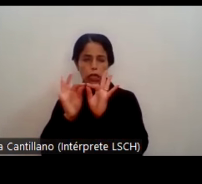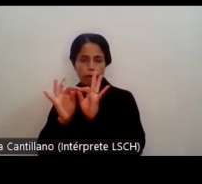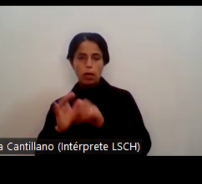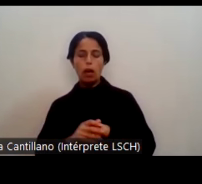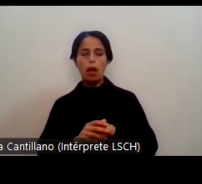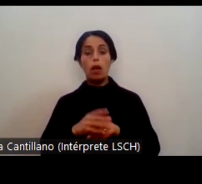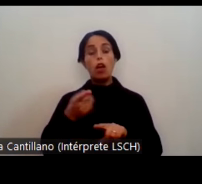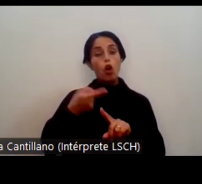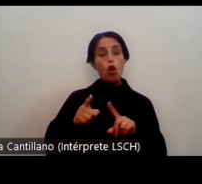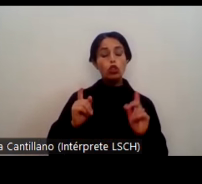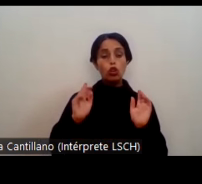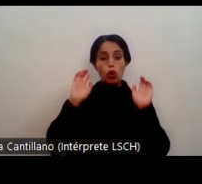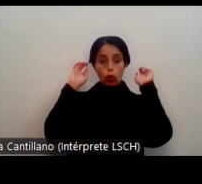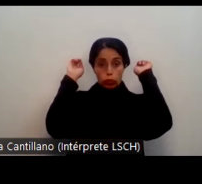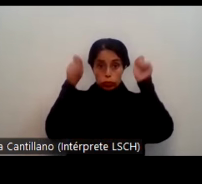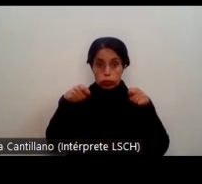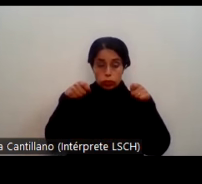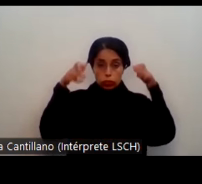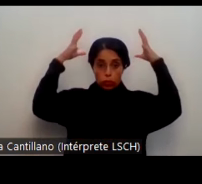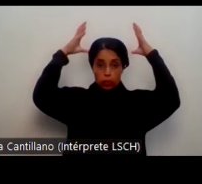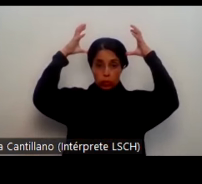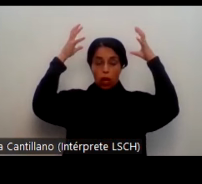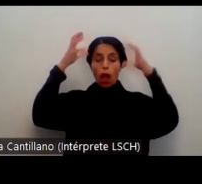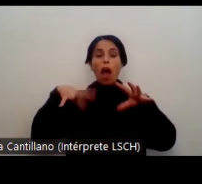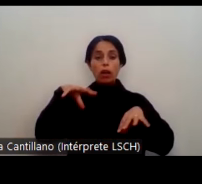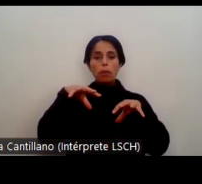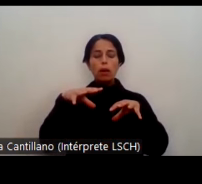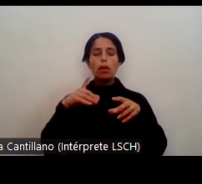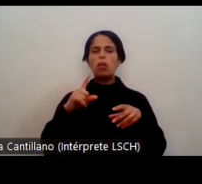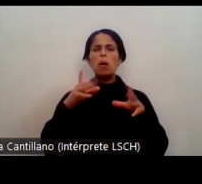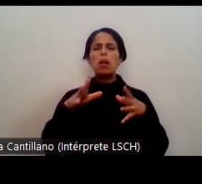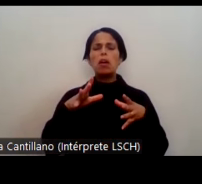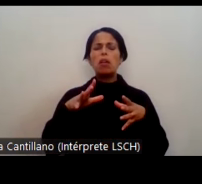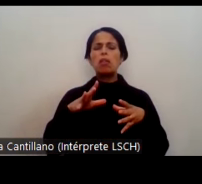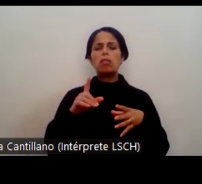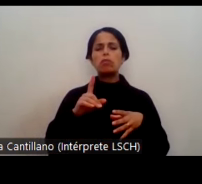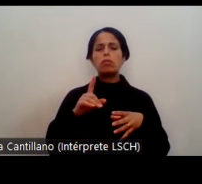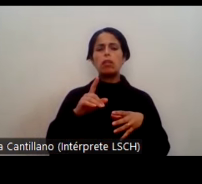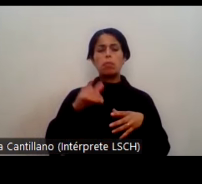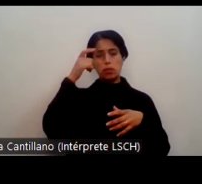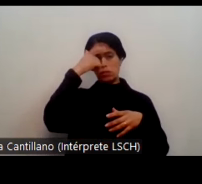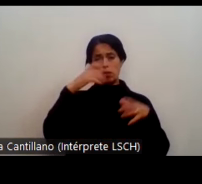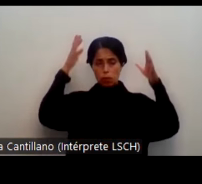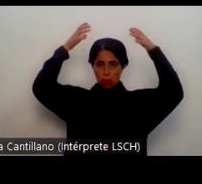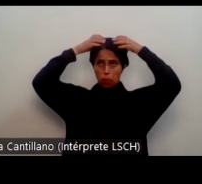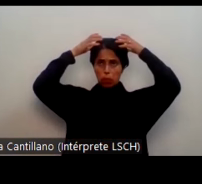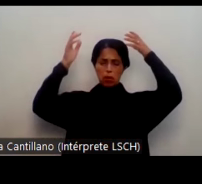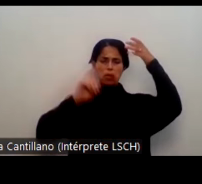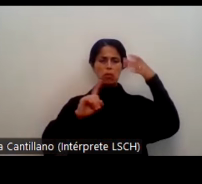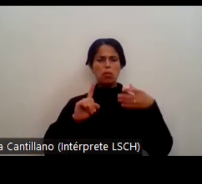otro capuchón que más que adaptarlo a la cabeza de la persona, del oficiante del